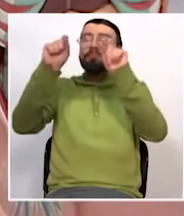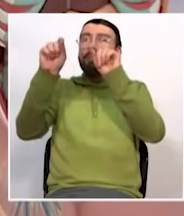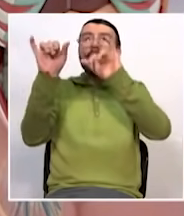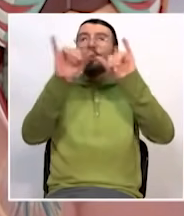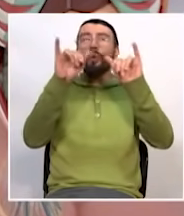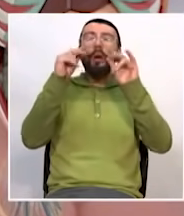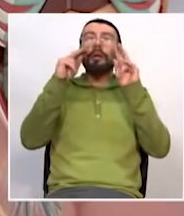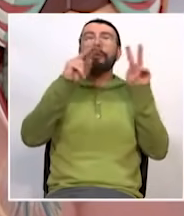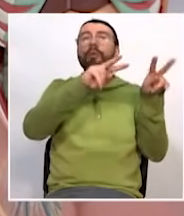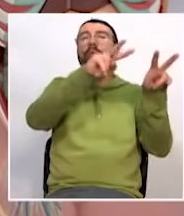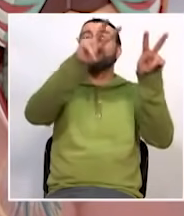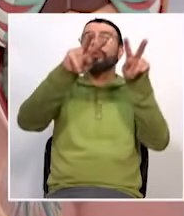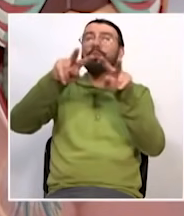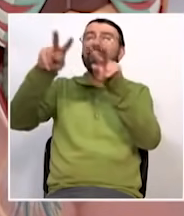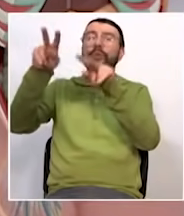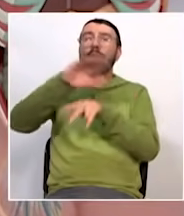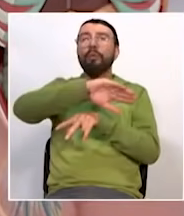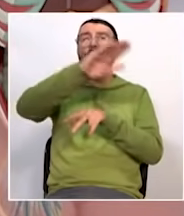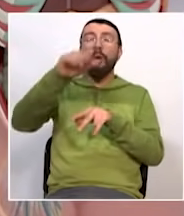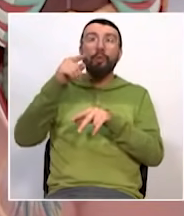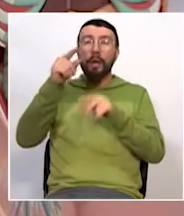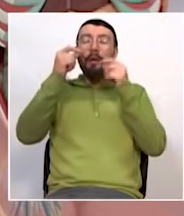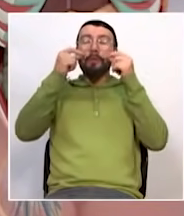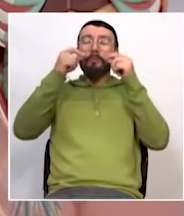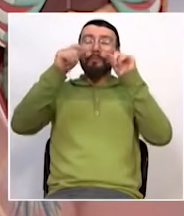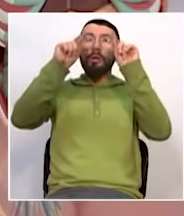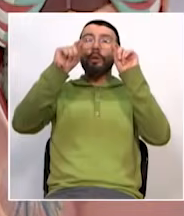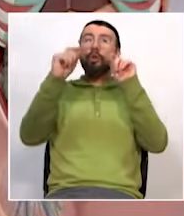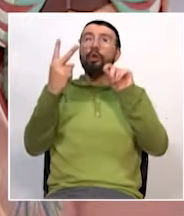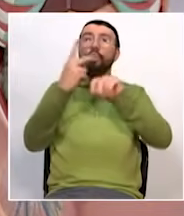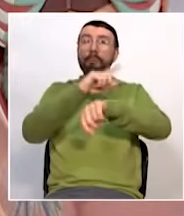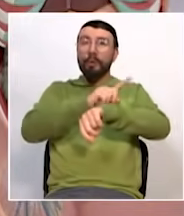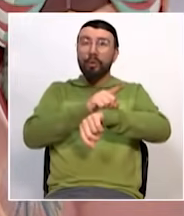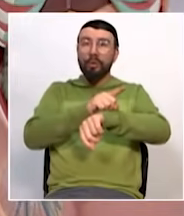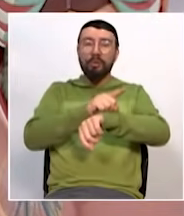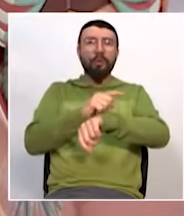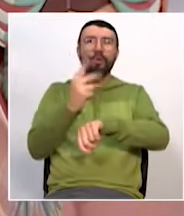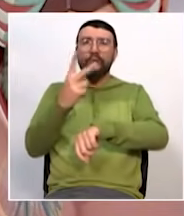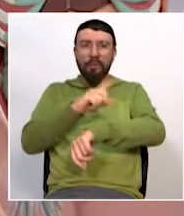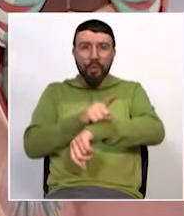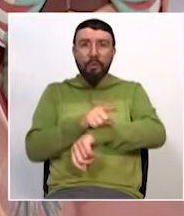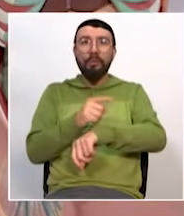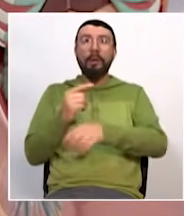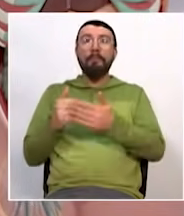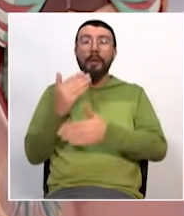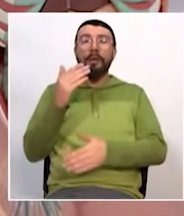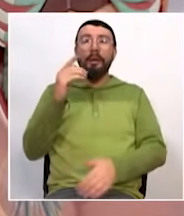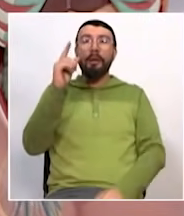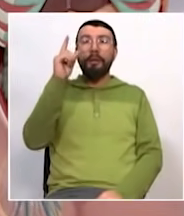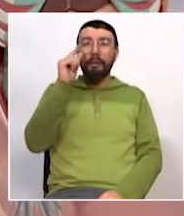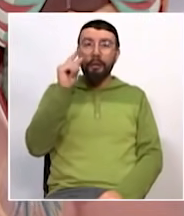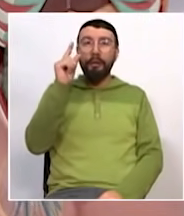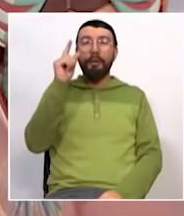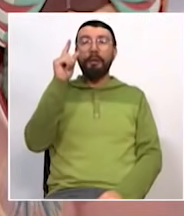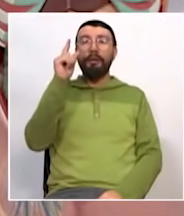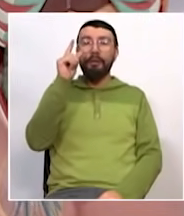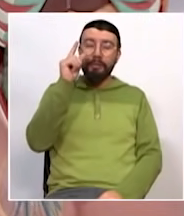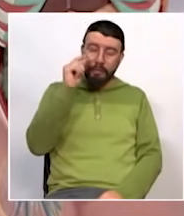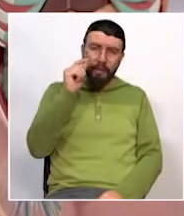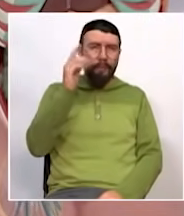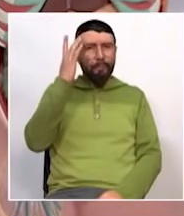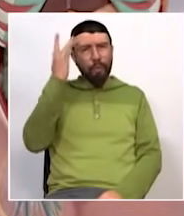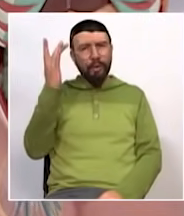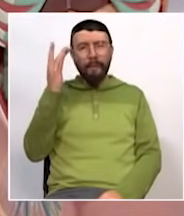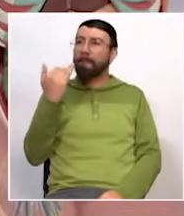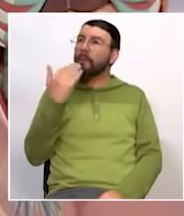sostiene el globo ocular en esa dirección durante dos minutos a los dos minutos comienza a dormirse porque porque cuando la